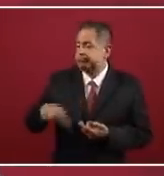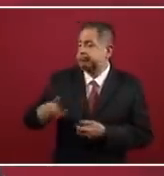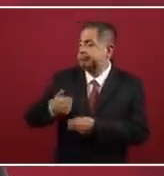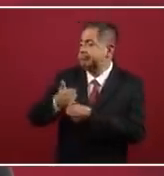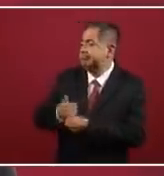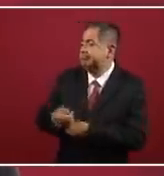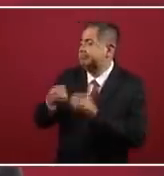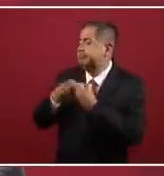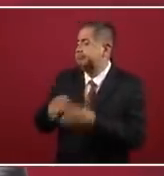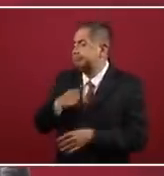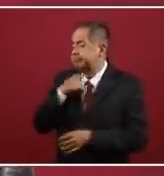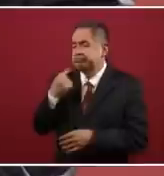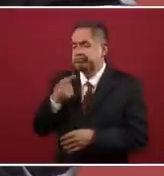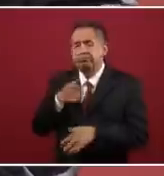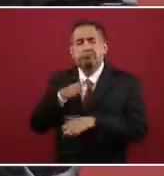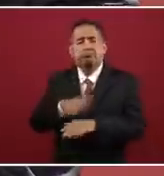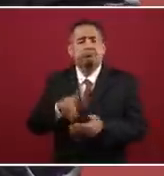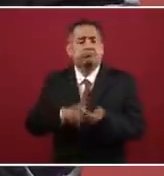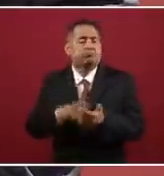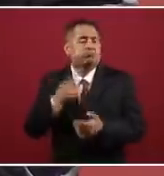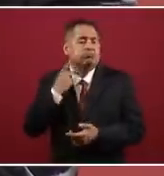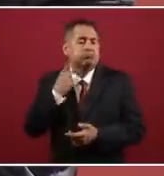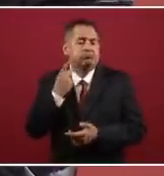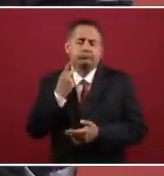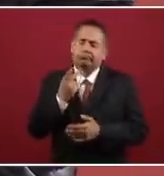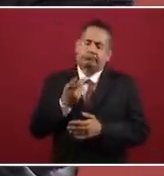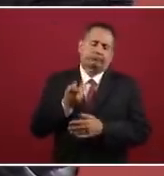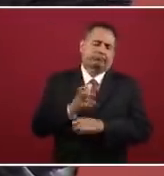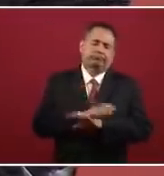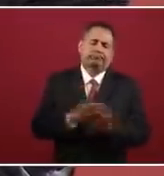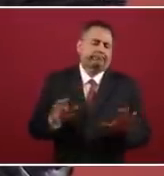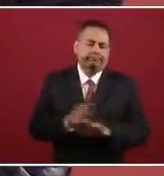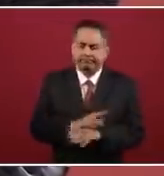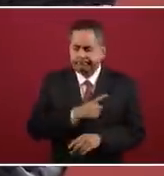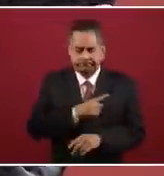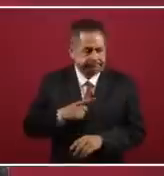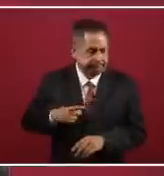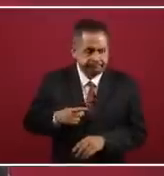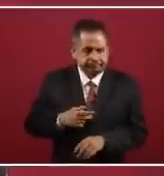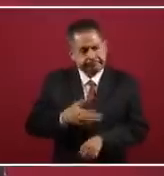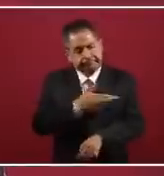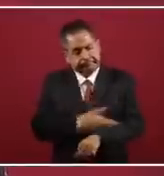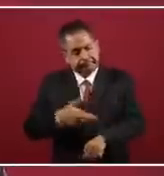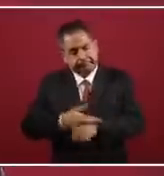por cuestiones políticas de un procedimiento